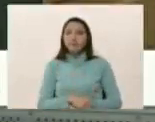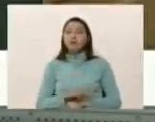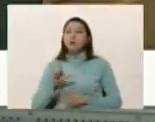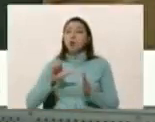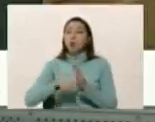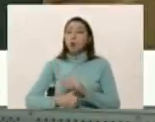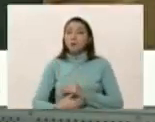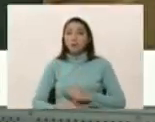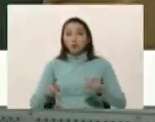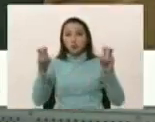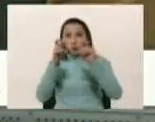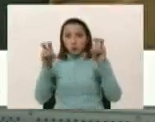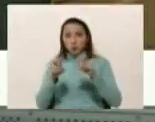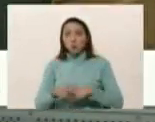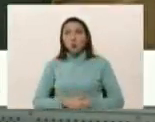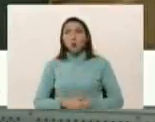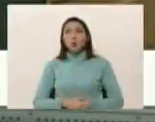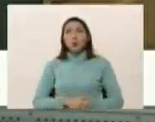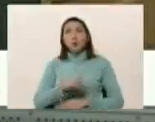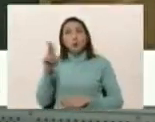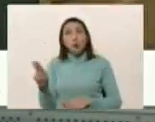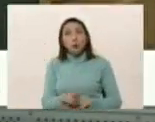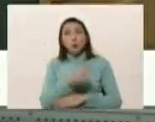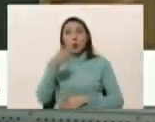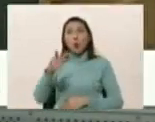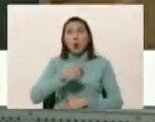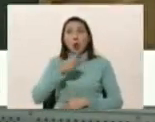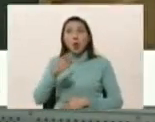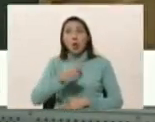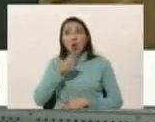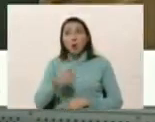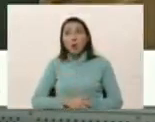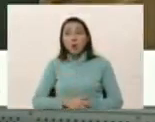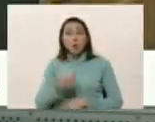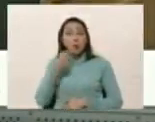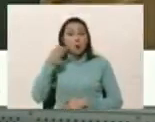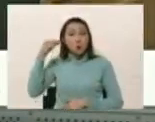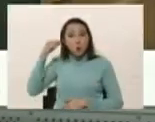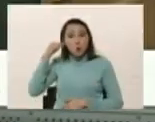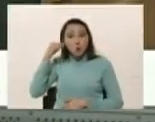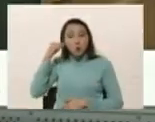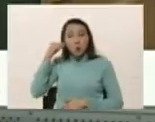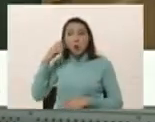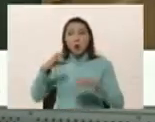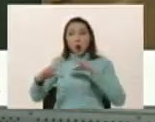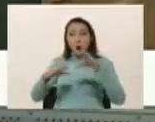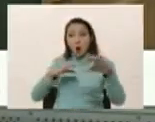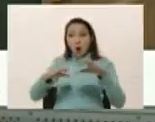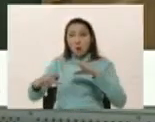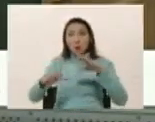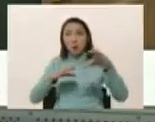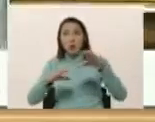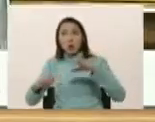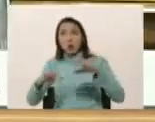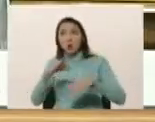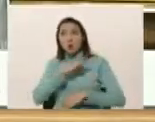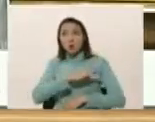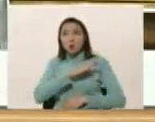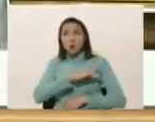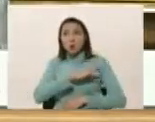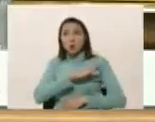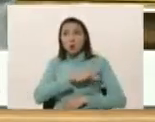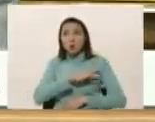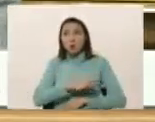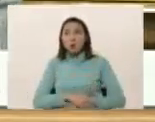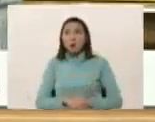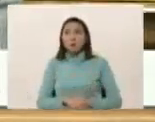epígrafe uso del lenguaje con enfoque de género en los medios de comunicación social en consideración de